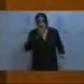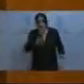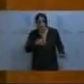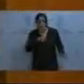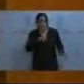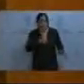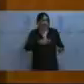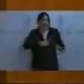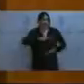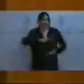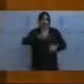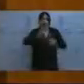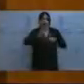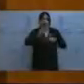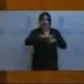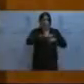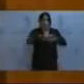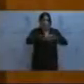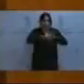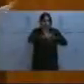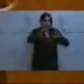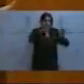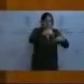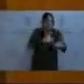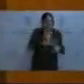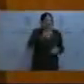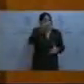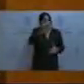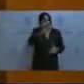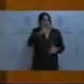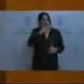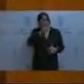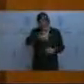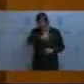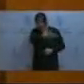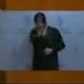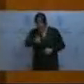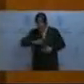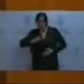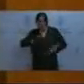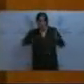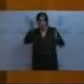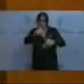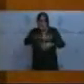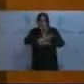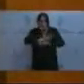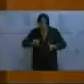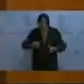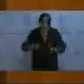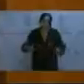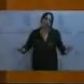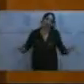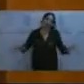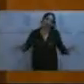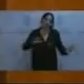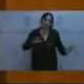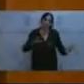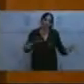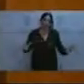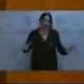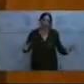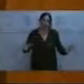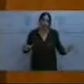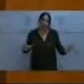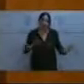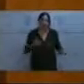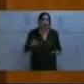incapaz política para gestionar su consejería, pero que encima nos llame incapaces de los demás me parece de mal gusto, de muy mal gusto. Repito, su consejería, ya lo he